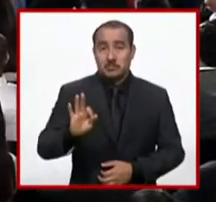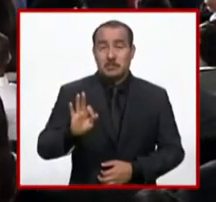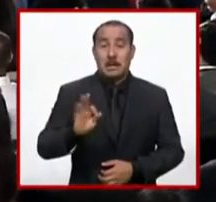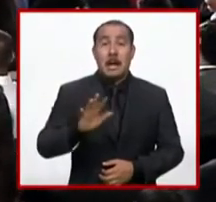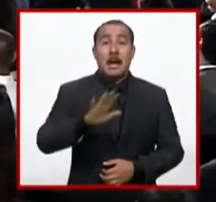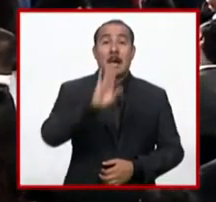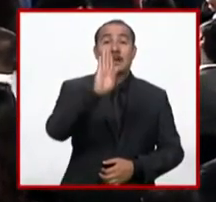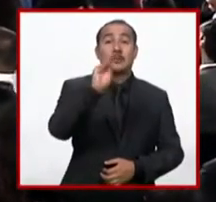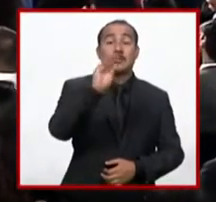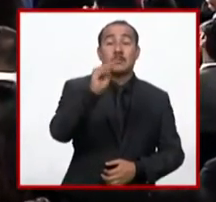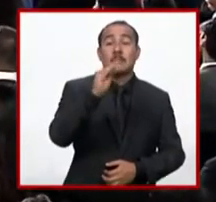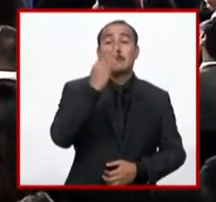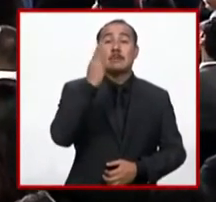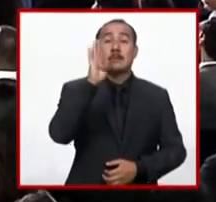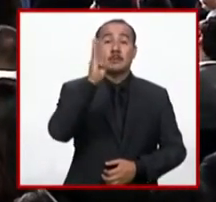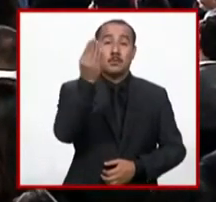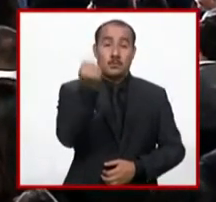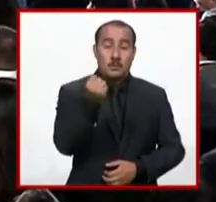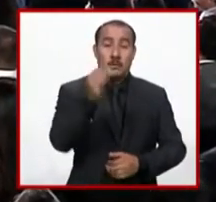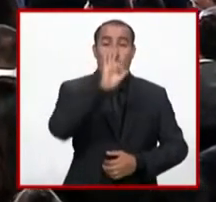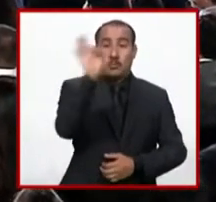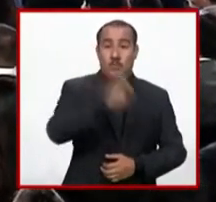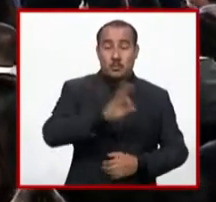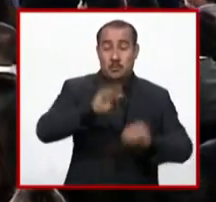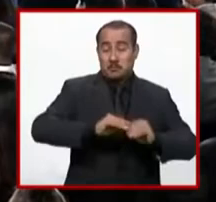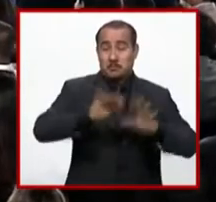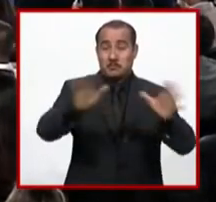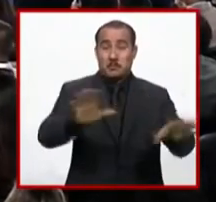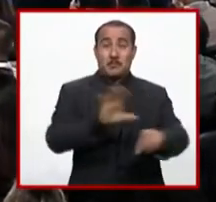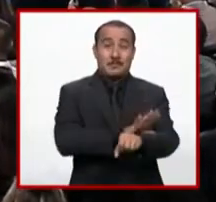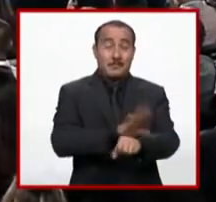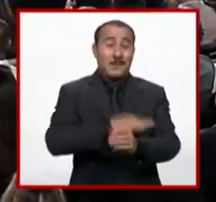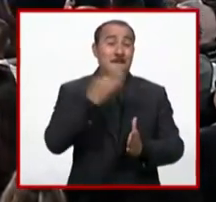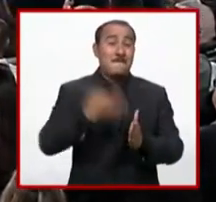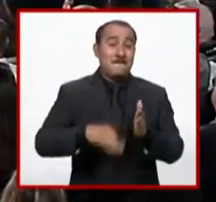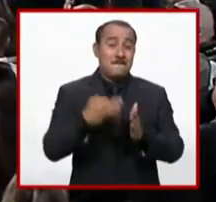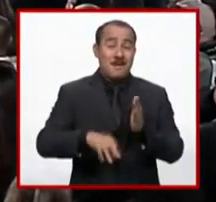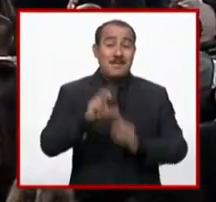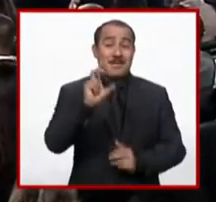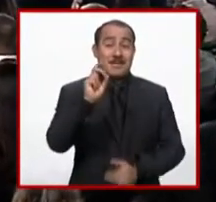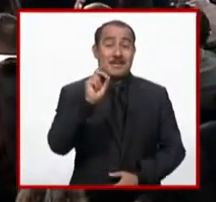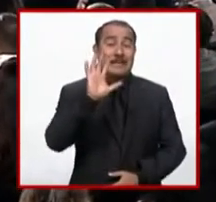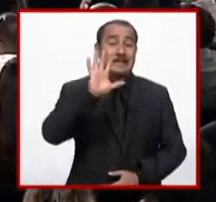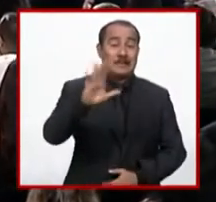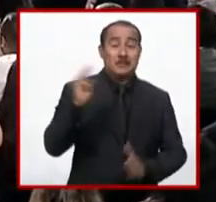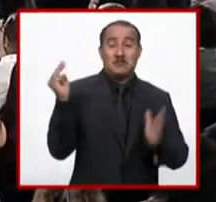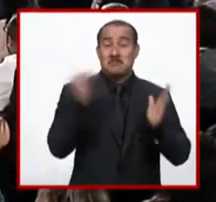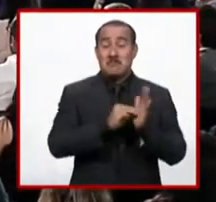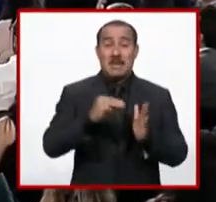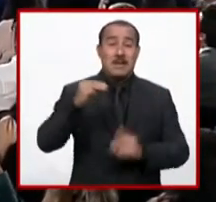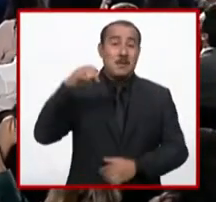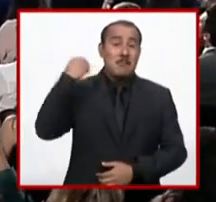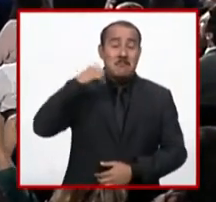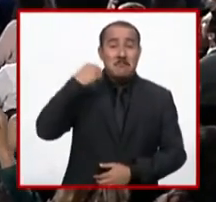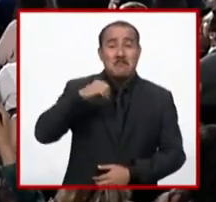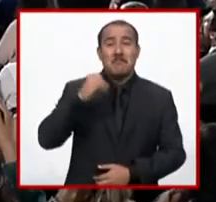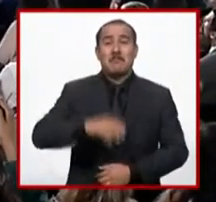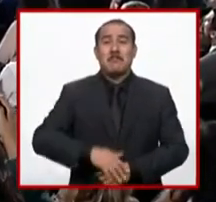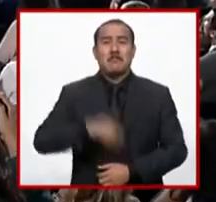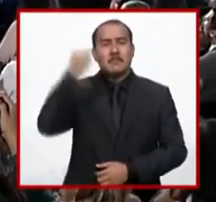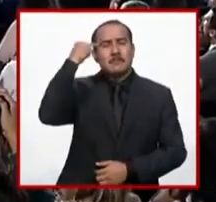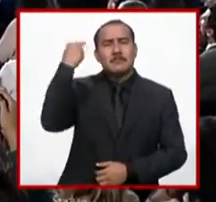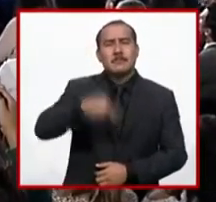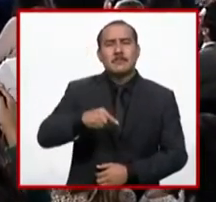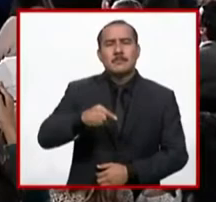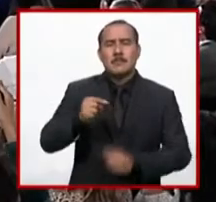al 99%. Solo quedan 35 mil oaxaqueños y oaxaqueñas para